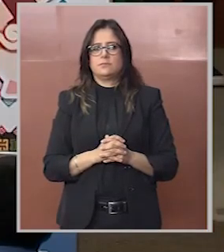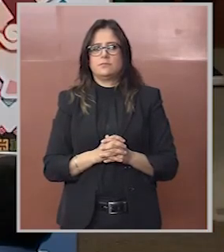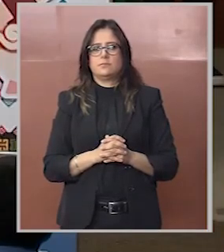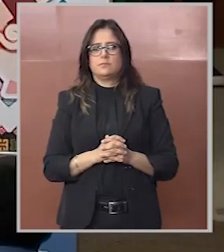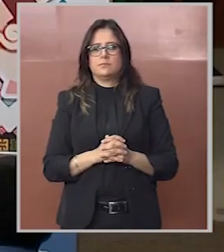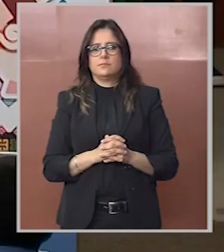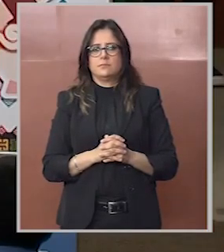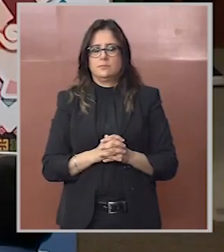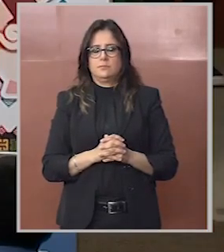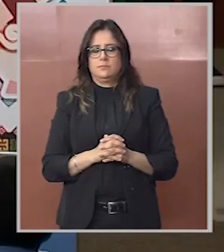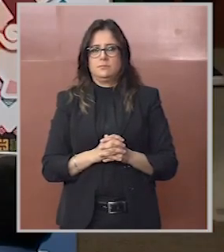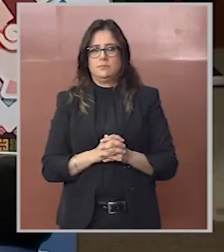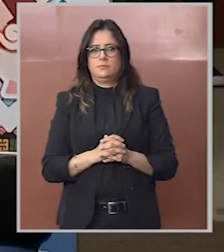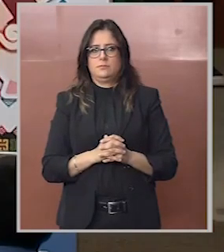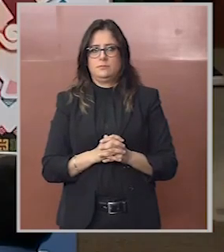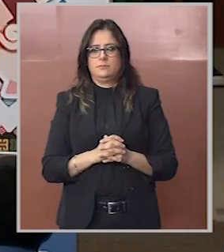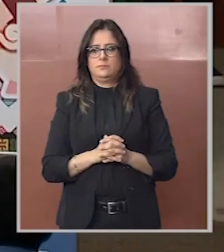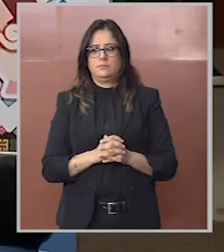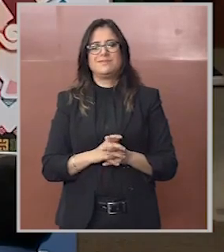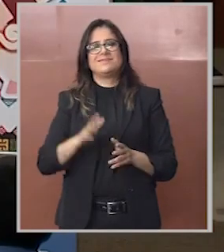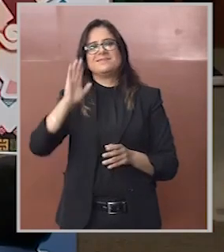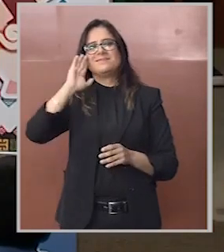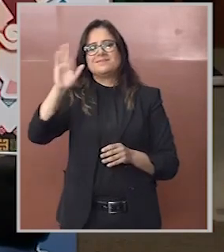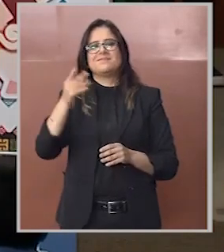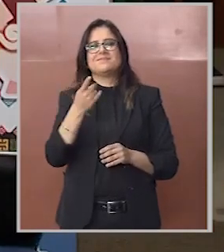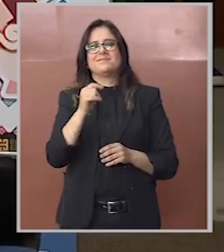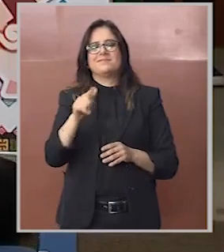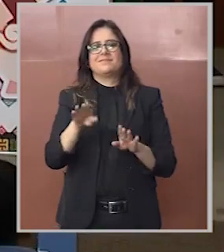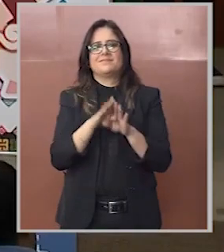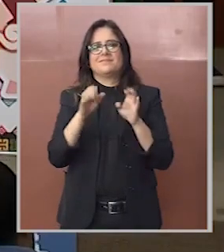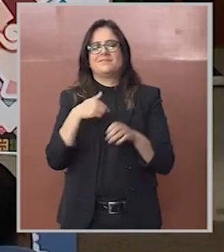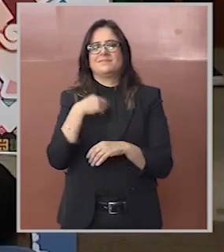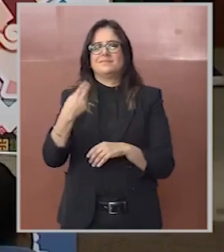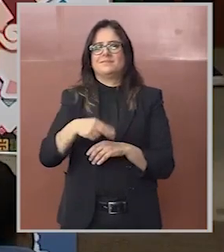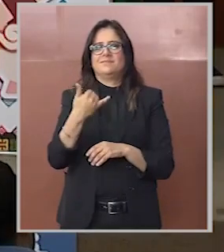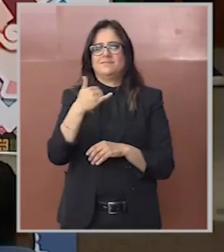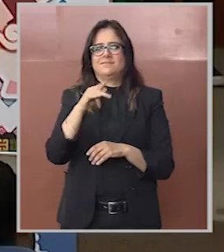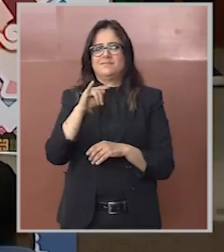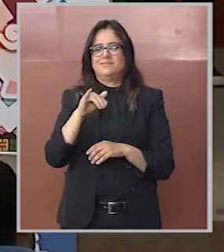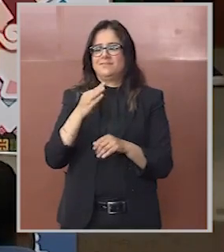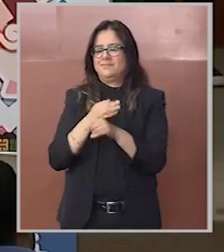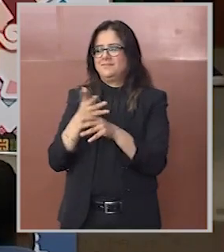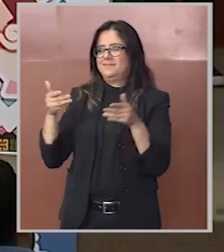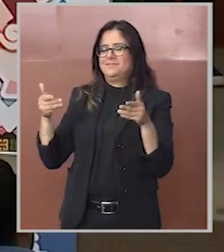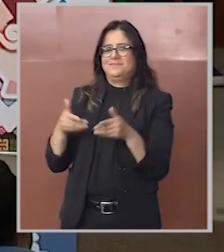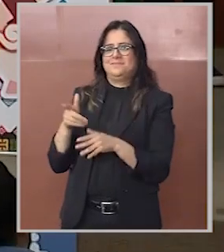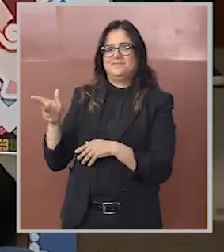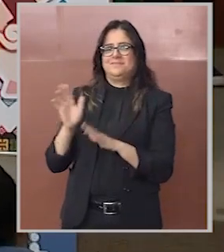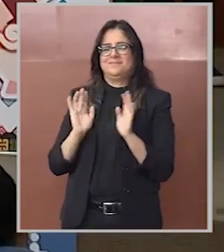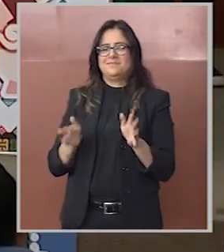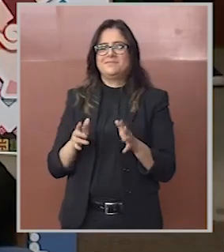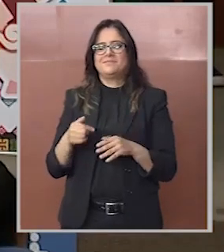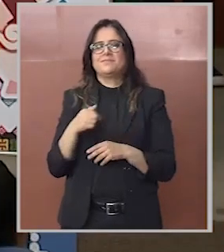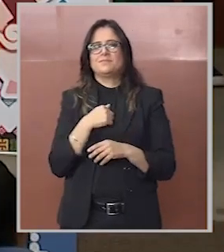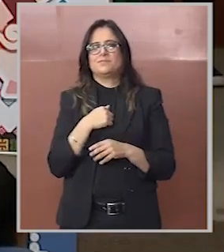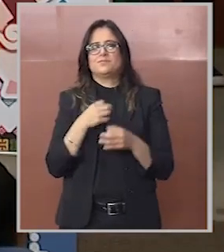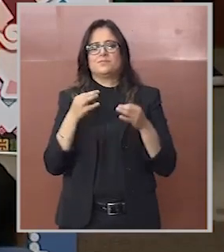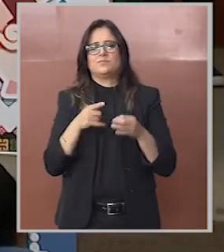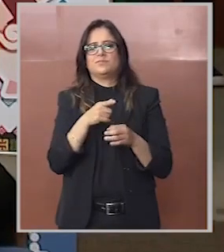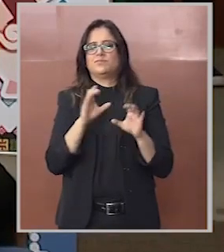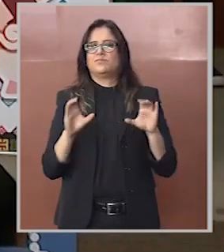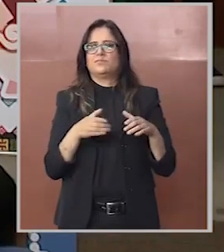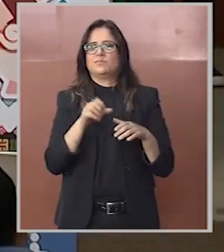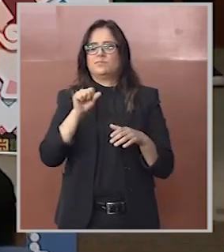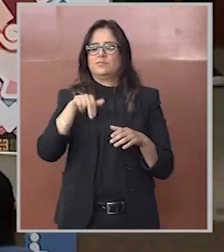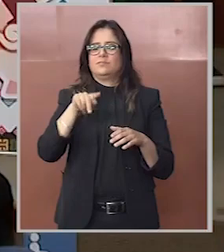catar Hola Qué tal cómo están mi nombre es ya me presentaron soy comunid de Santa Catarina